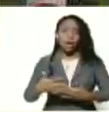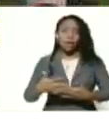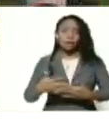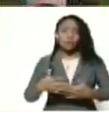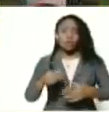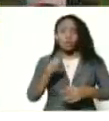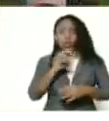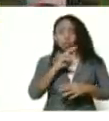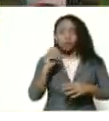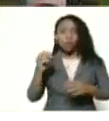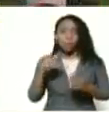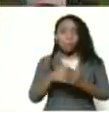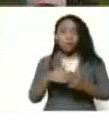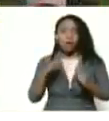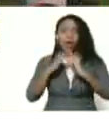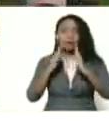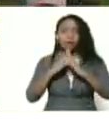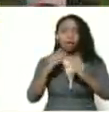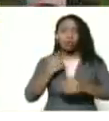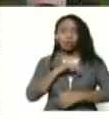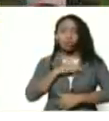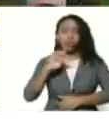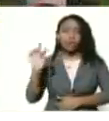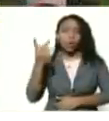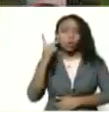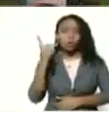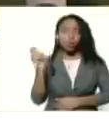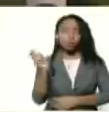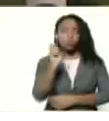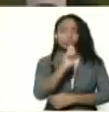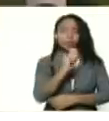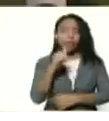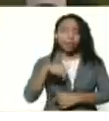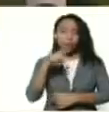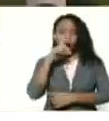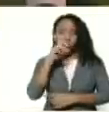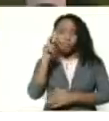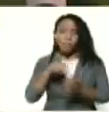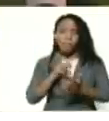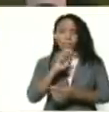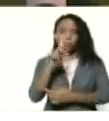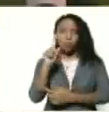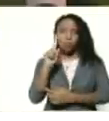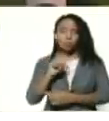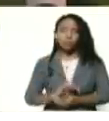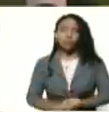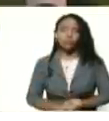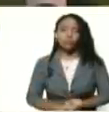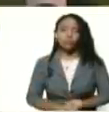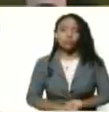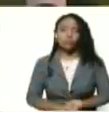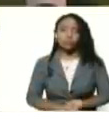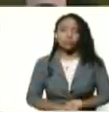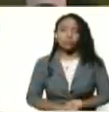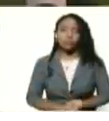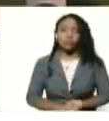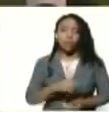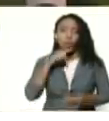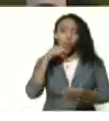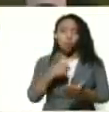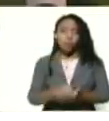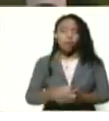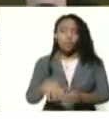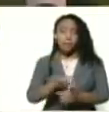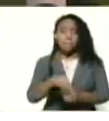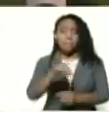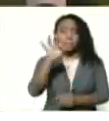Y nosotros, en este segundo semestre de este año 2021, a nombre del